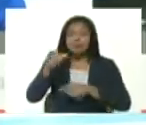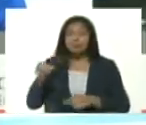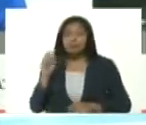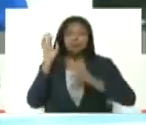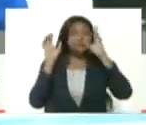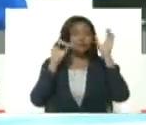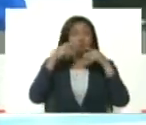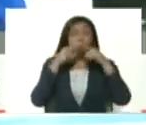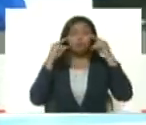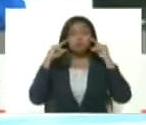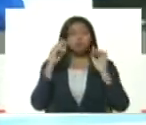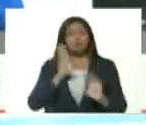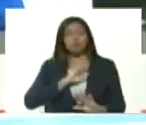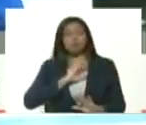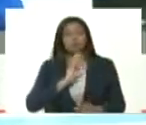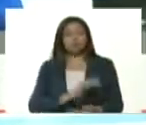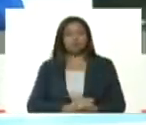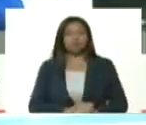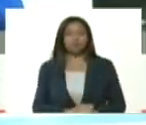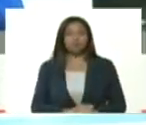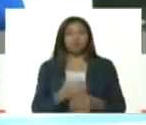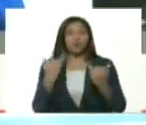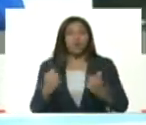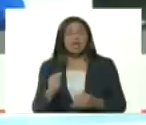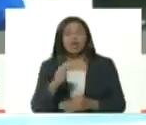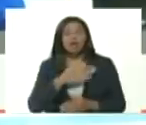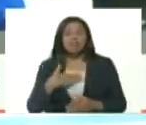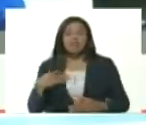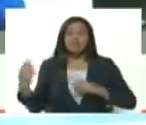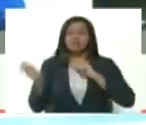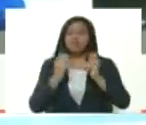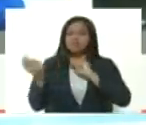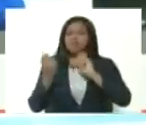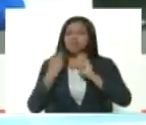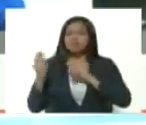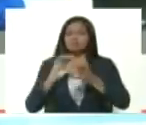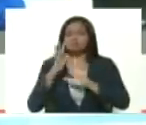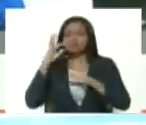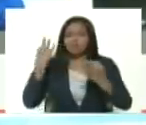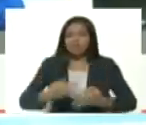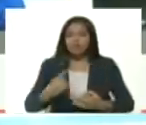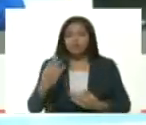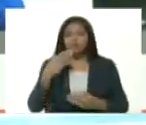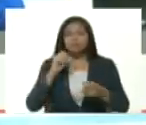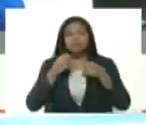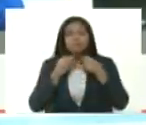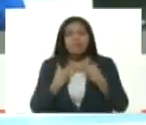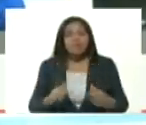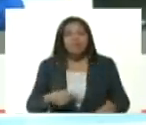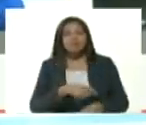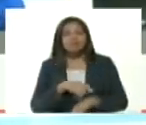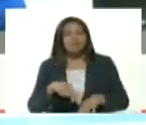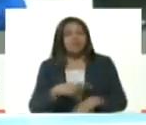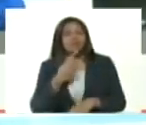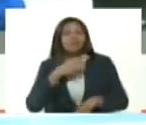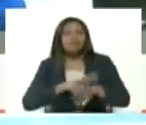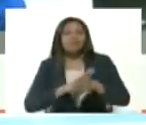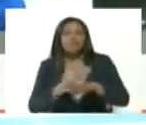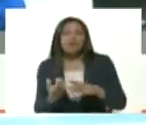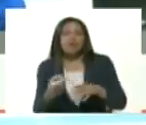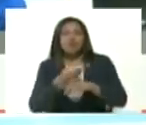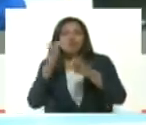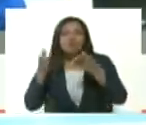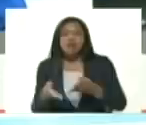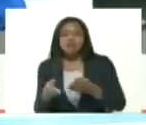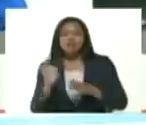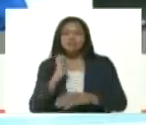sus tapabocas. Ahora quieren un debate, realmente, donde se pierde tiempo, digo. ¿Por qué los